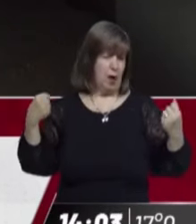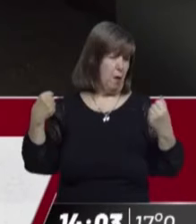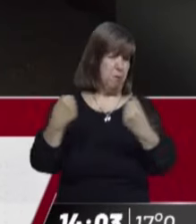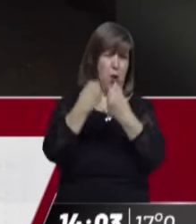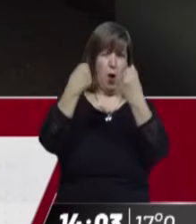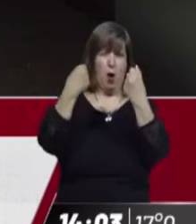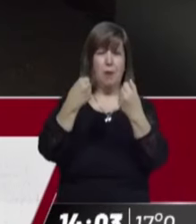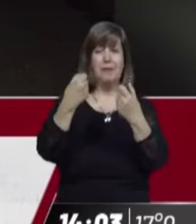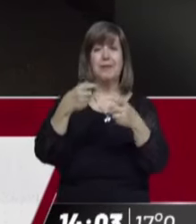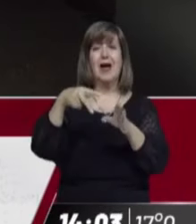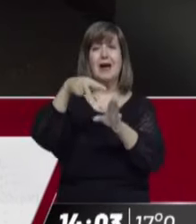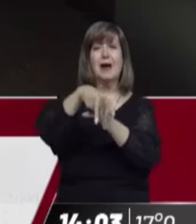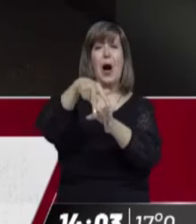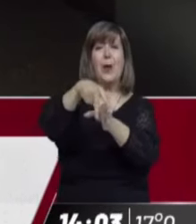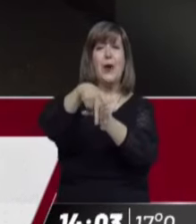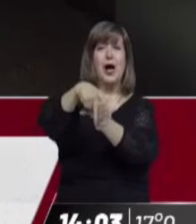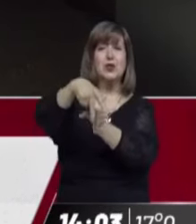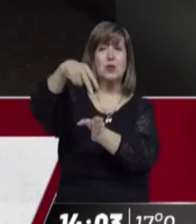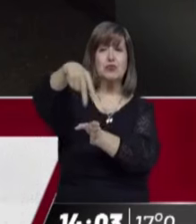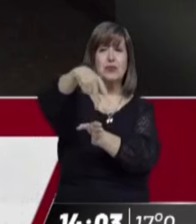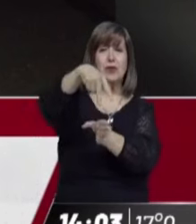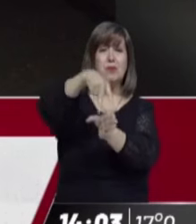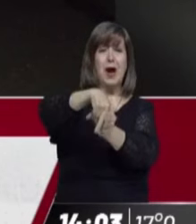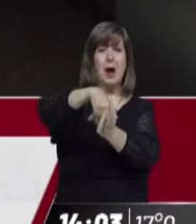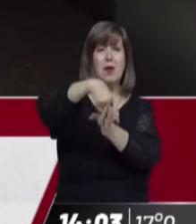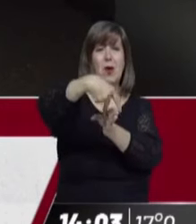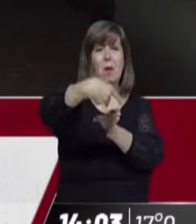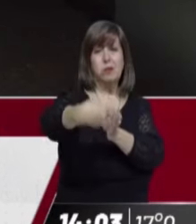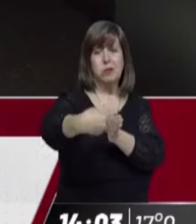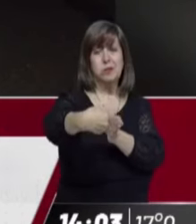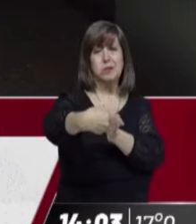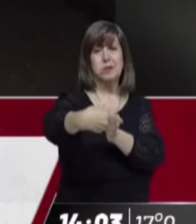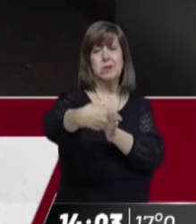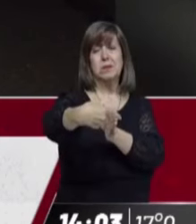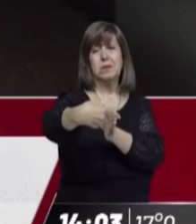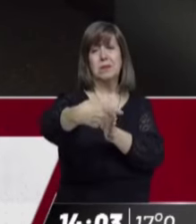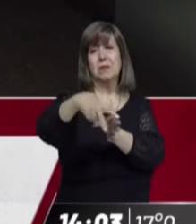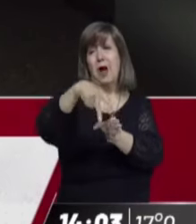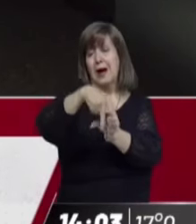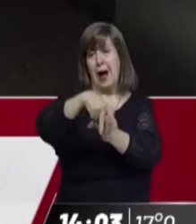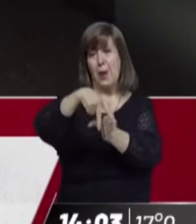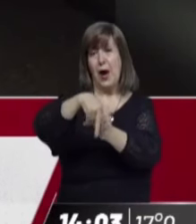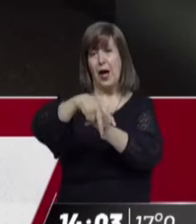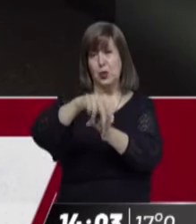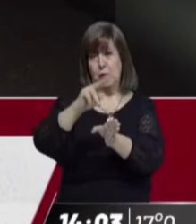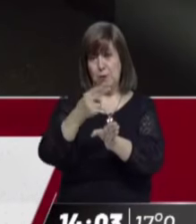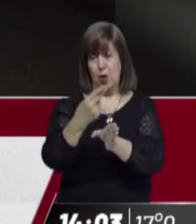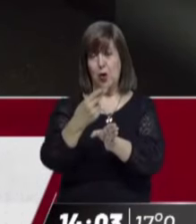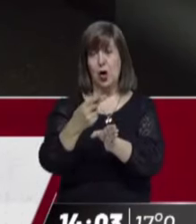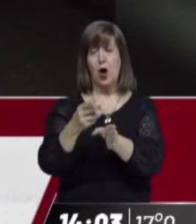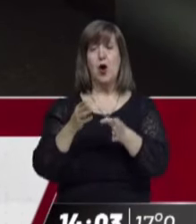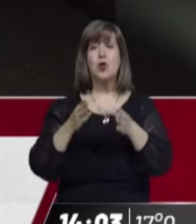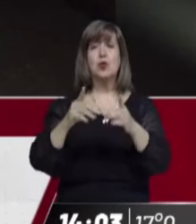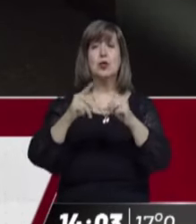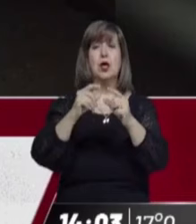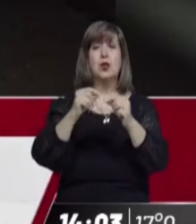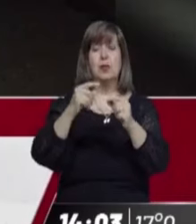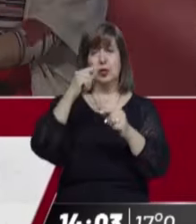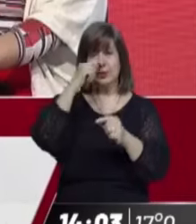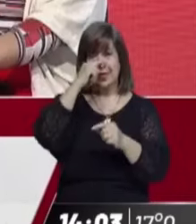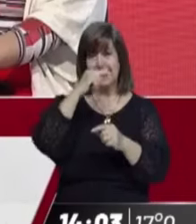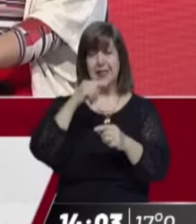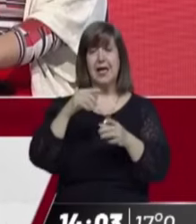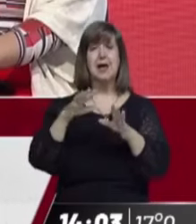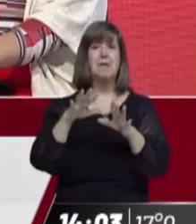del impacto con este equino que quedó tendido en el cantero central de la ruta nacional número 7 a la altura del